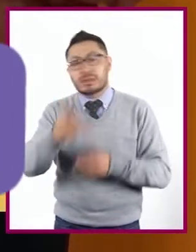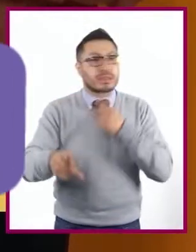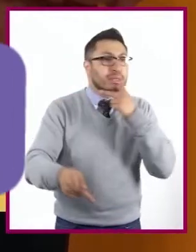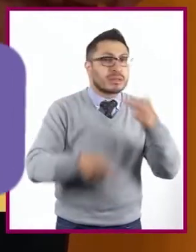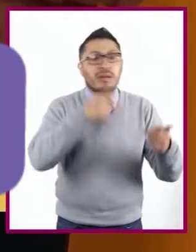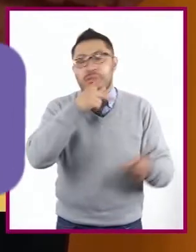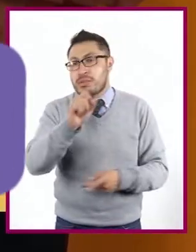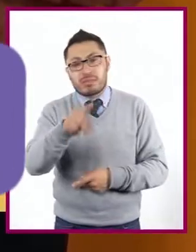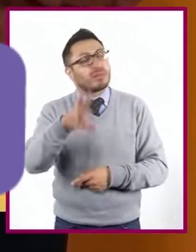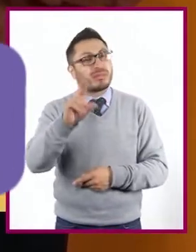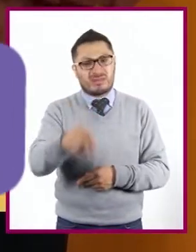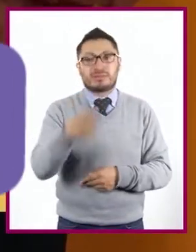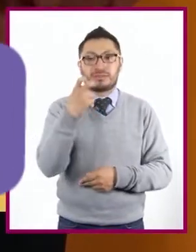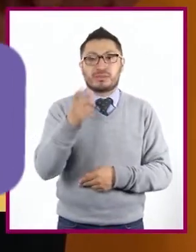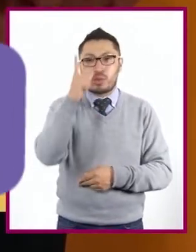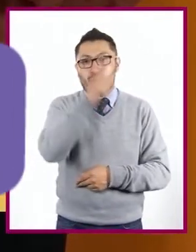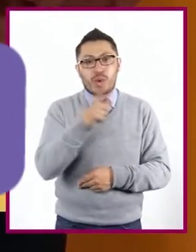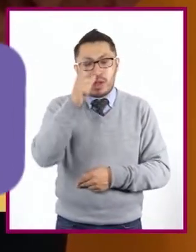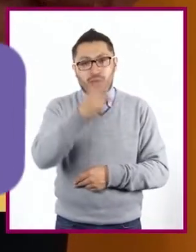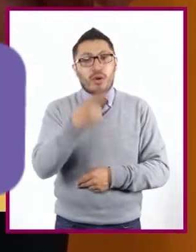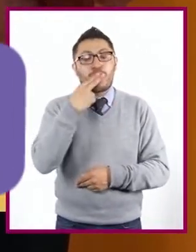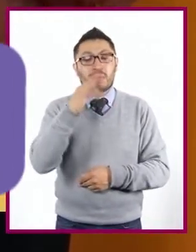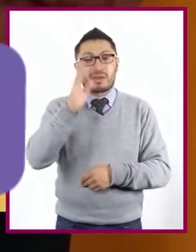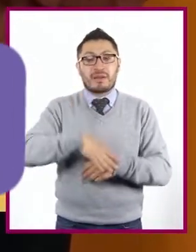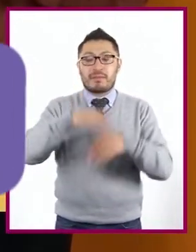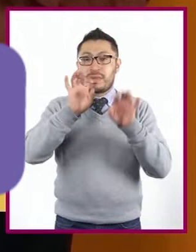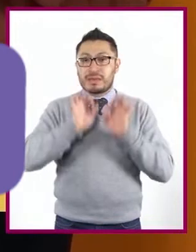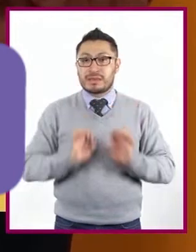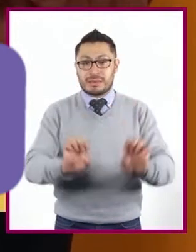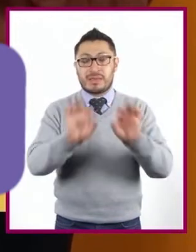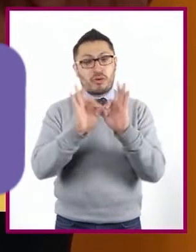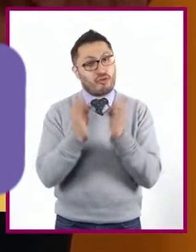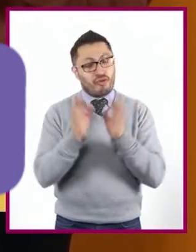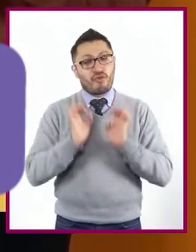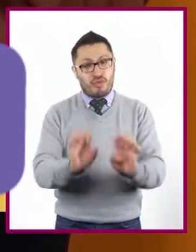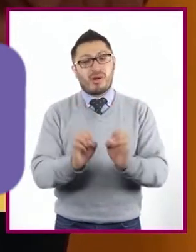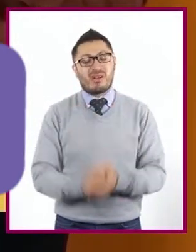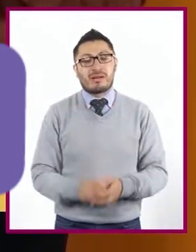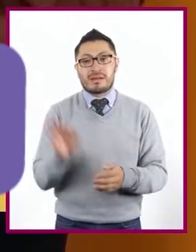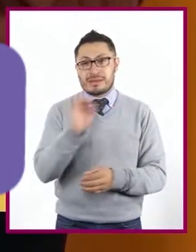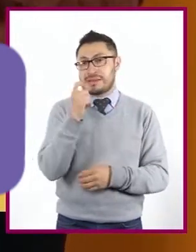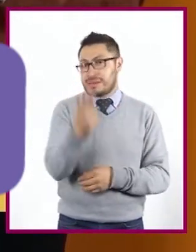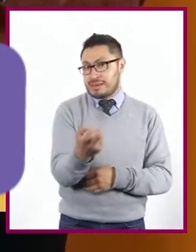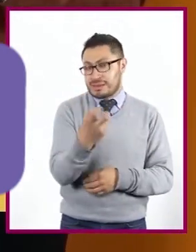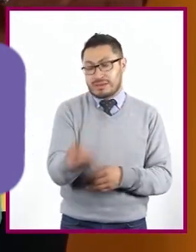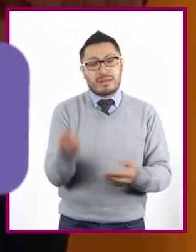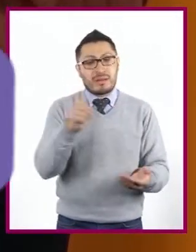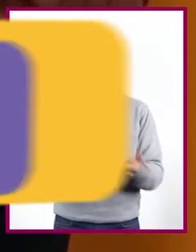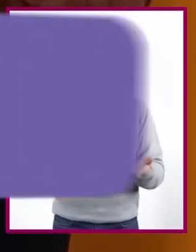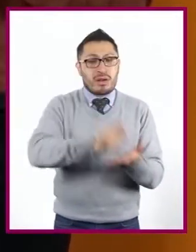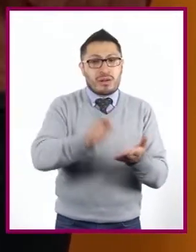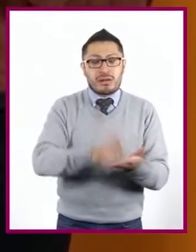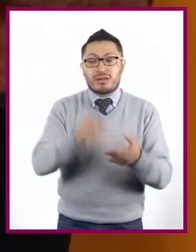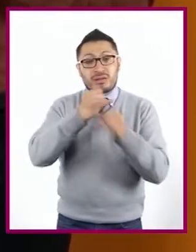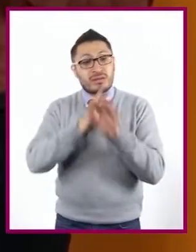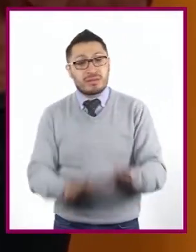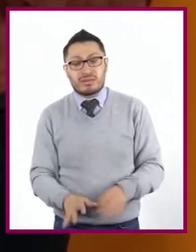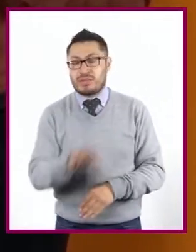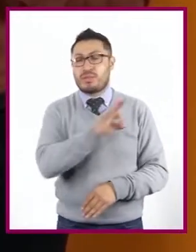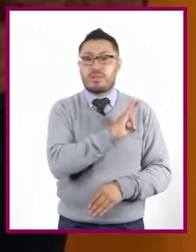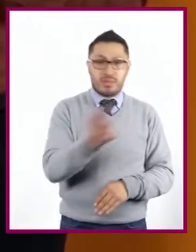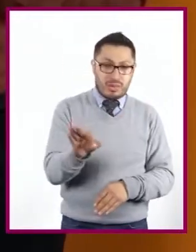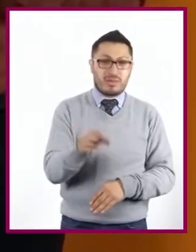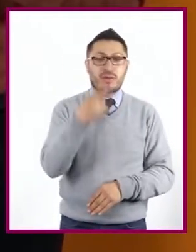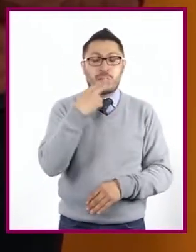un lenguaje con mayor nivel de formalidad. Si esto sucediera en la elaboración de notas informativas, podemos recurrir a